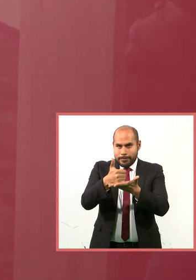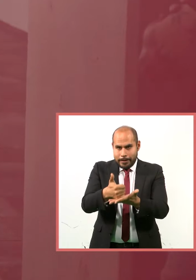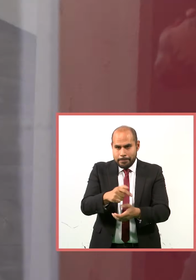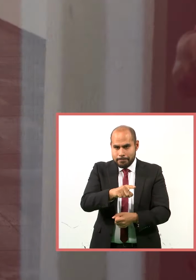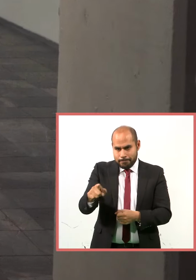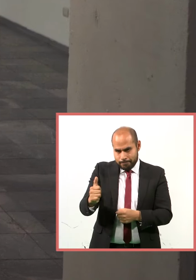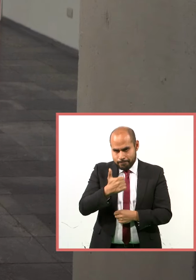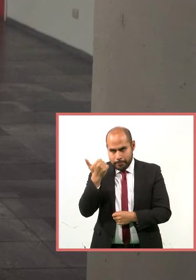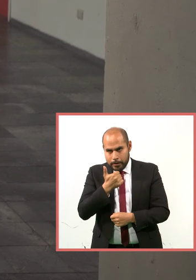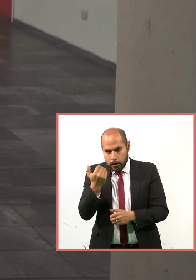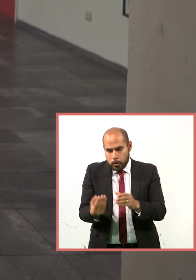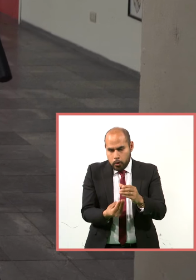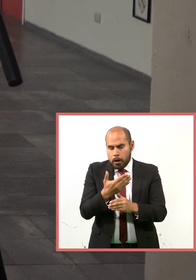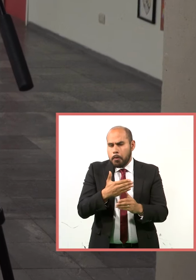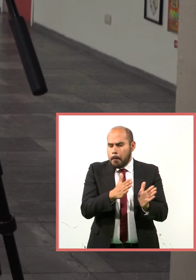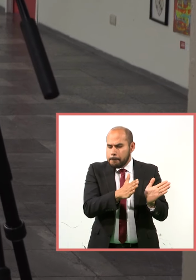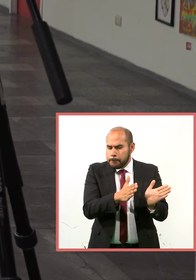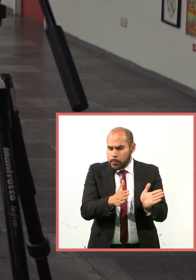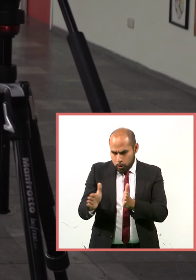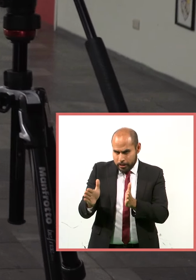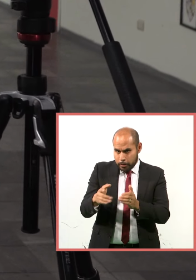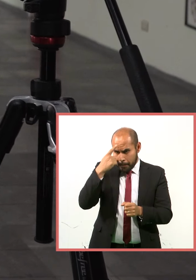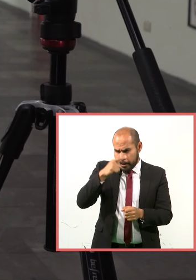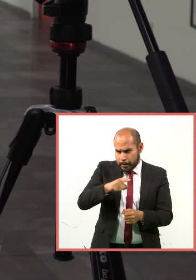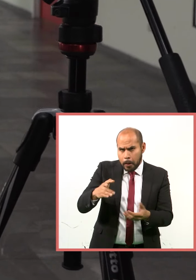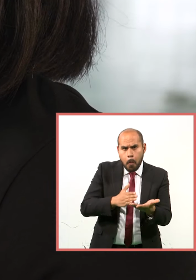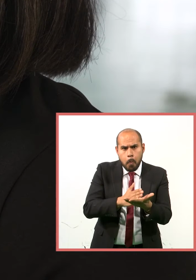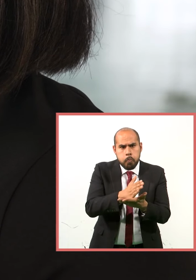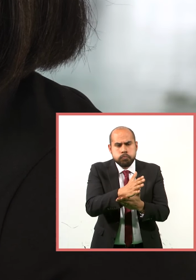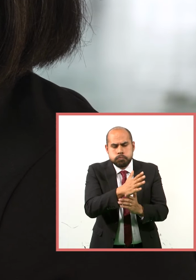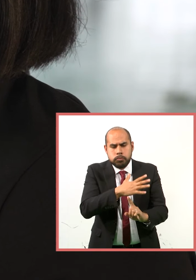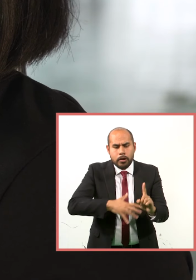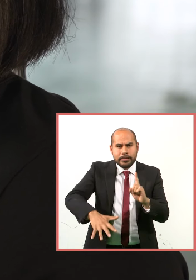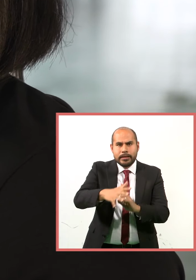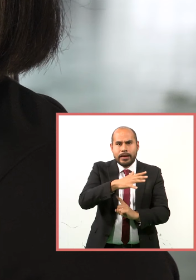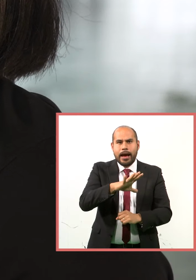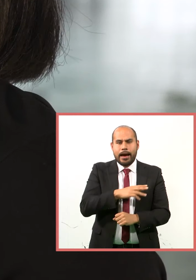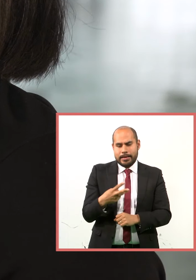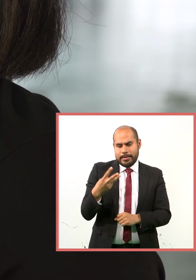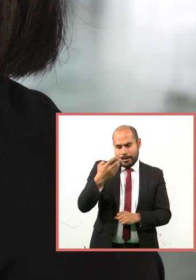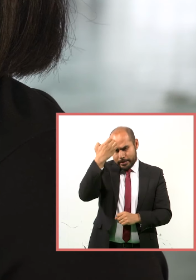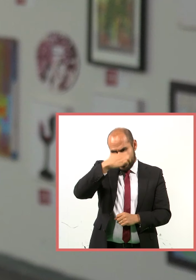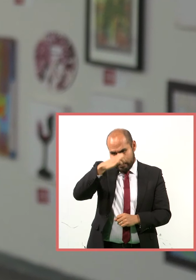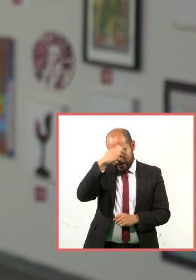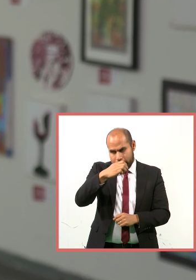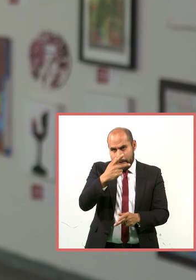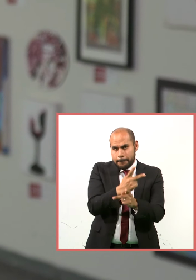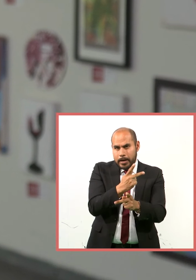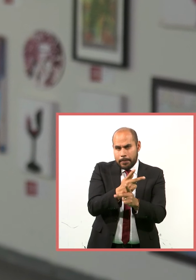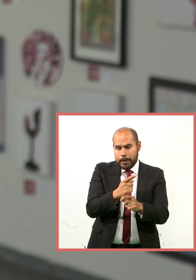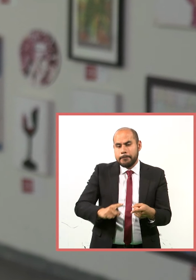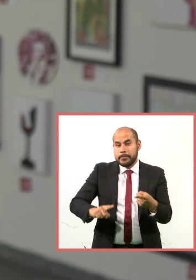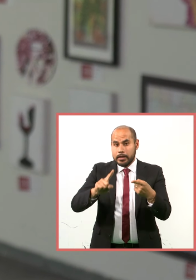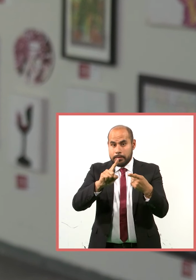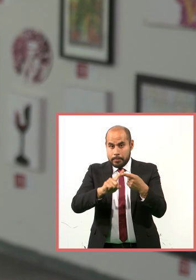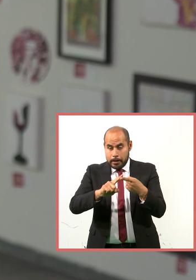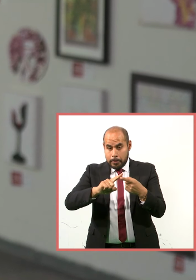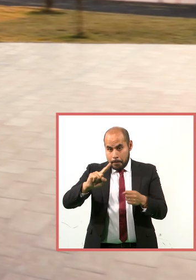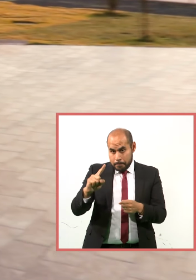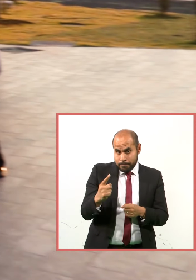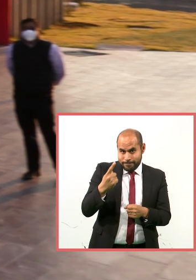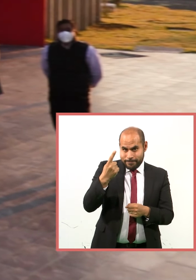lo que nos ayuda a acompañar a los estudiantes en el nuevo proceso para que ellos se vean inmersos en este mundo. Existen tres experiencias en la